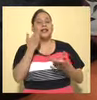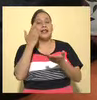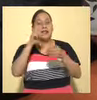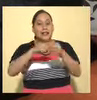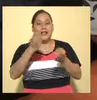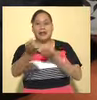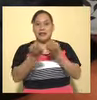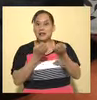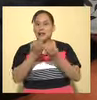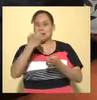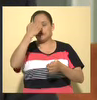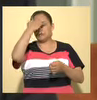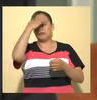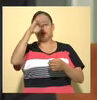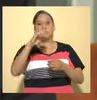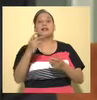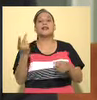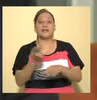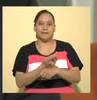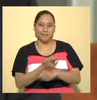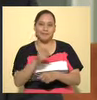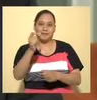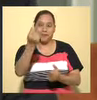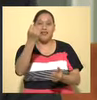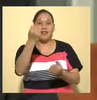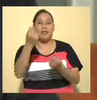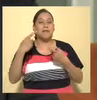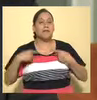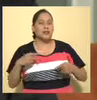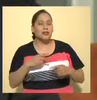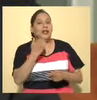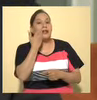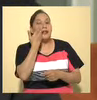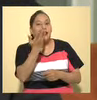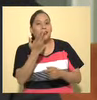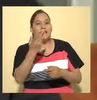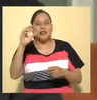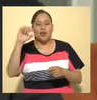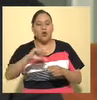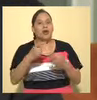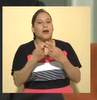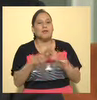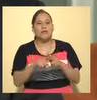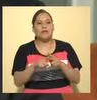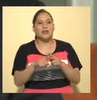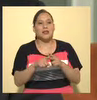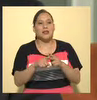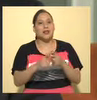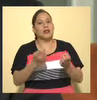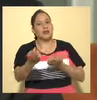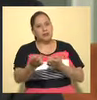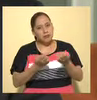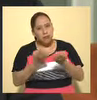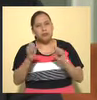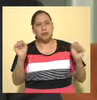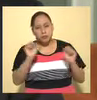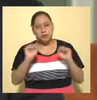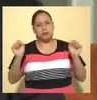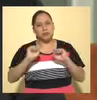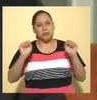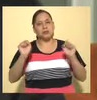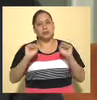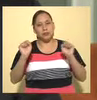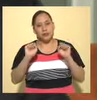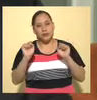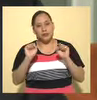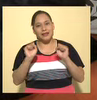deporte, lo que pasa es que el individuo quiere empezar en un momento dado a hacer actividad, a correr, y bueno,